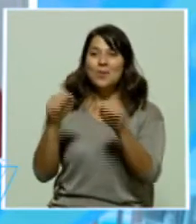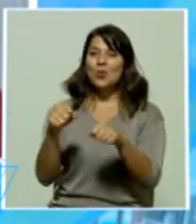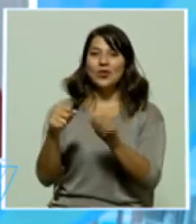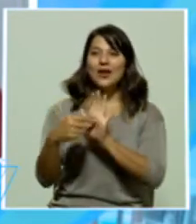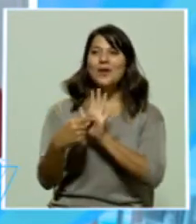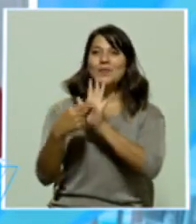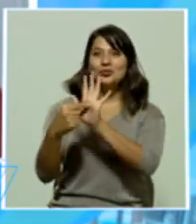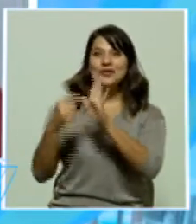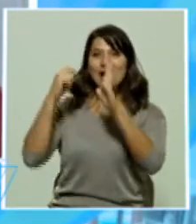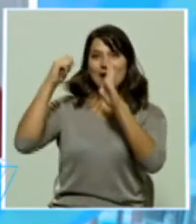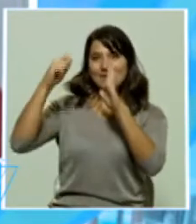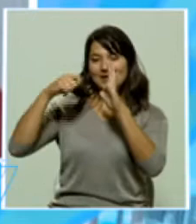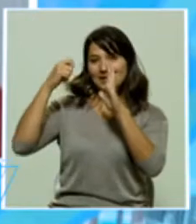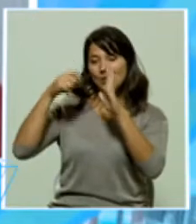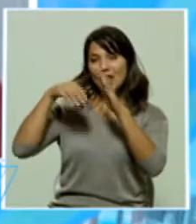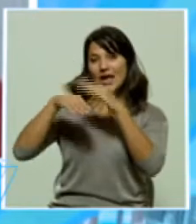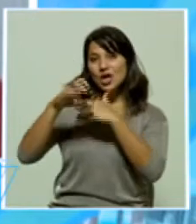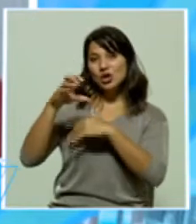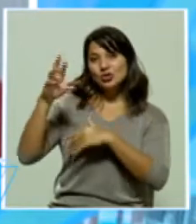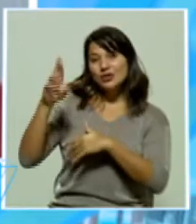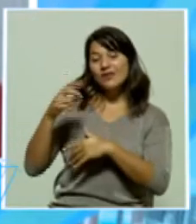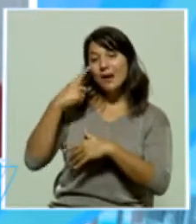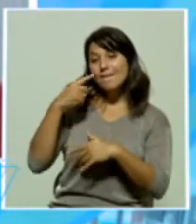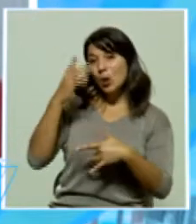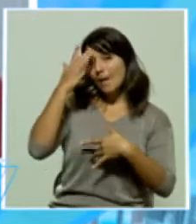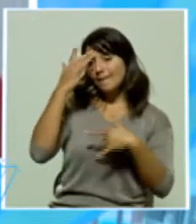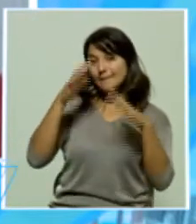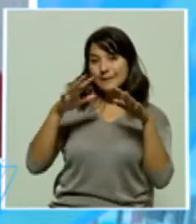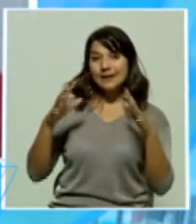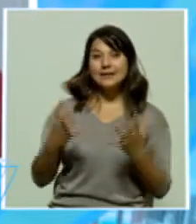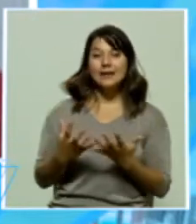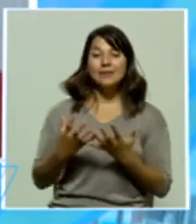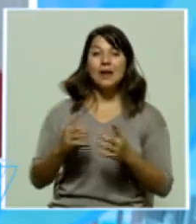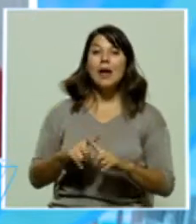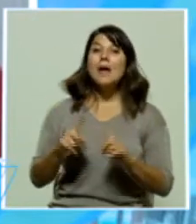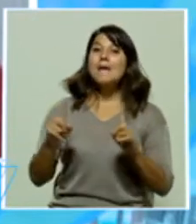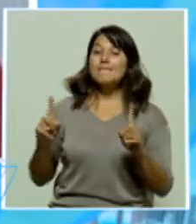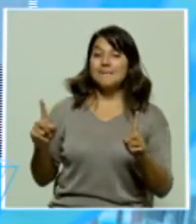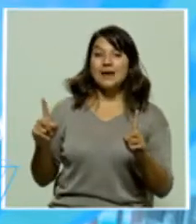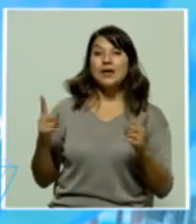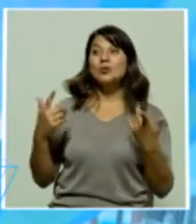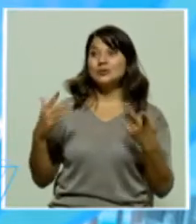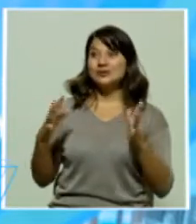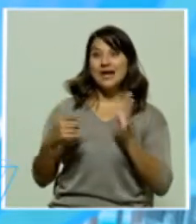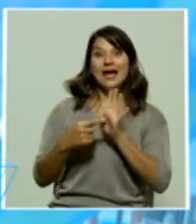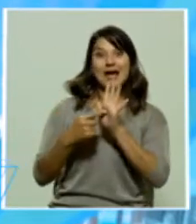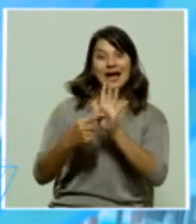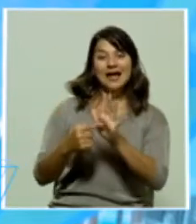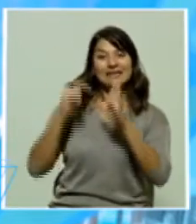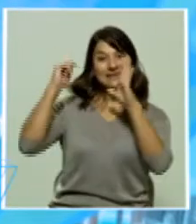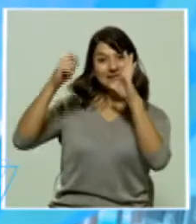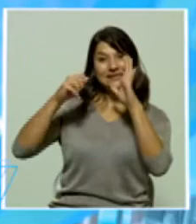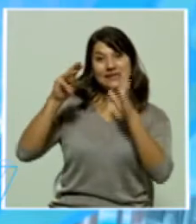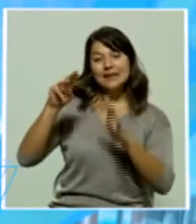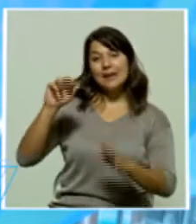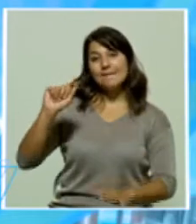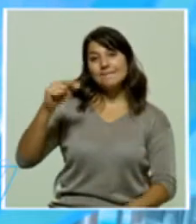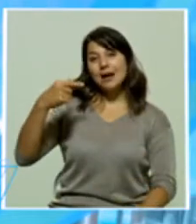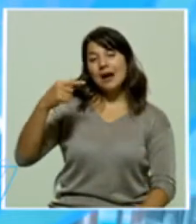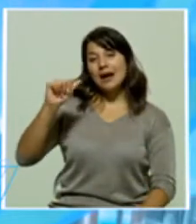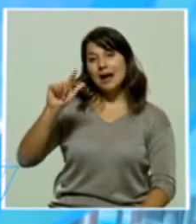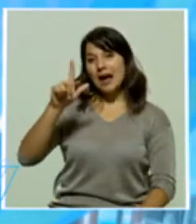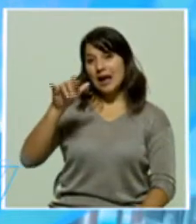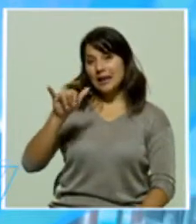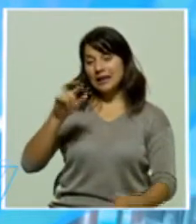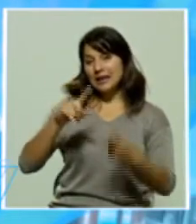Rica por el tema de la pandemia, pero afortunadamente estuvo ya en el Cine Magali y